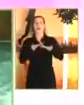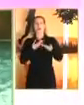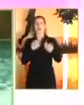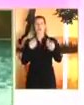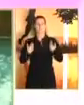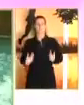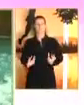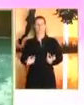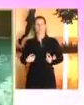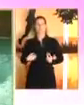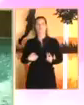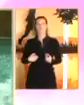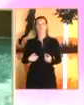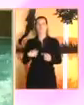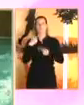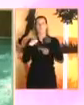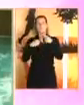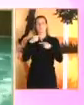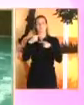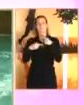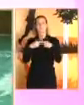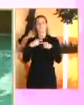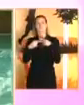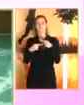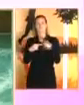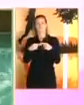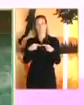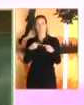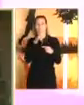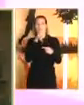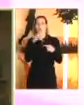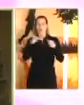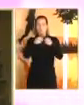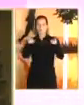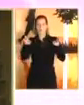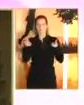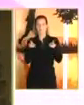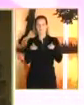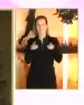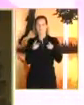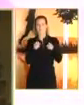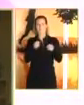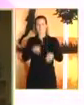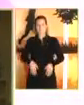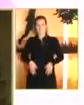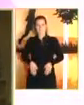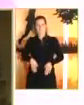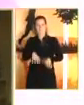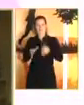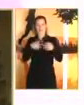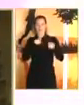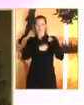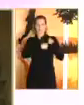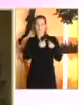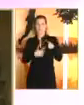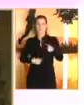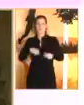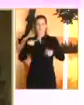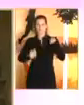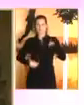circuito constaría del pediluvio, que es la zona para la circulación de las piernas. Estaría la sauna